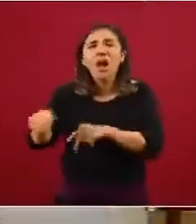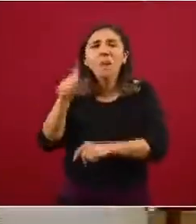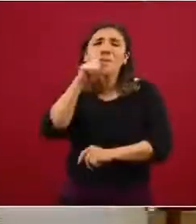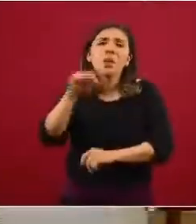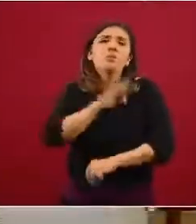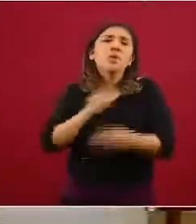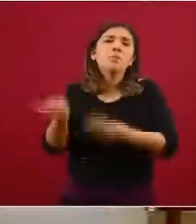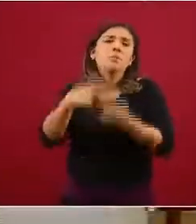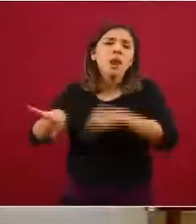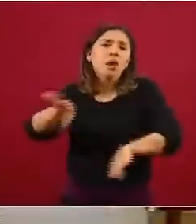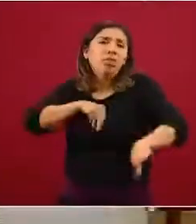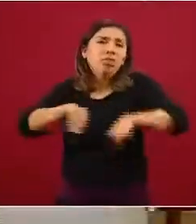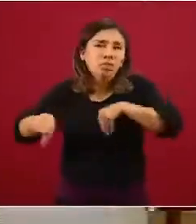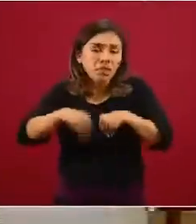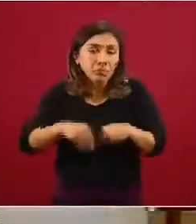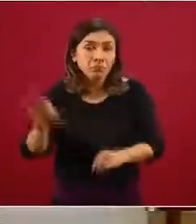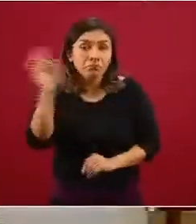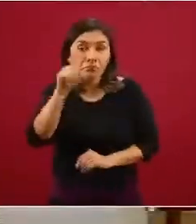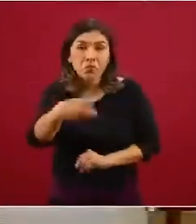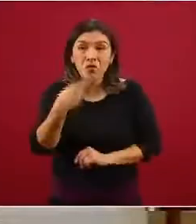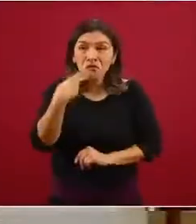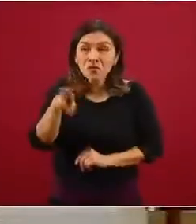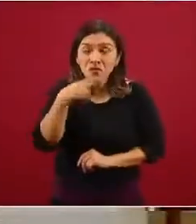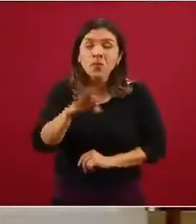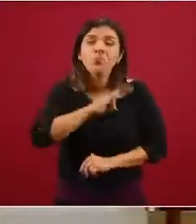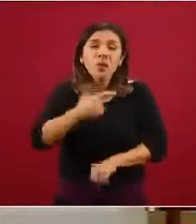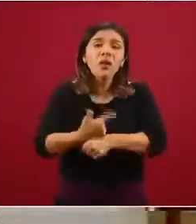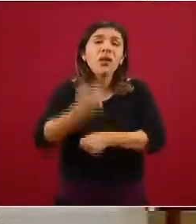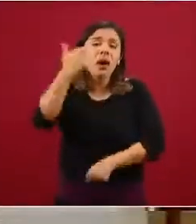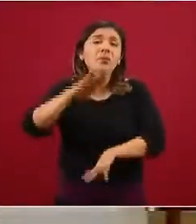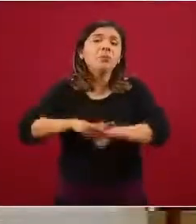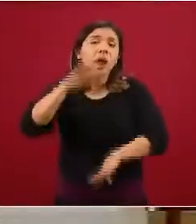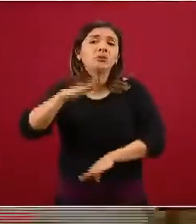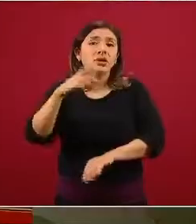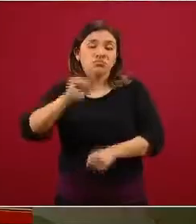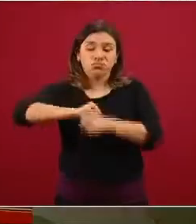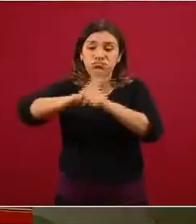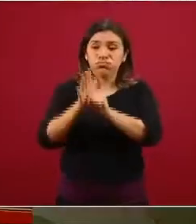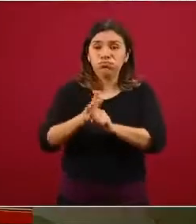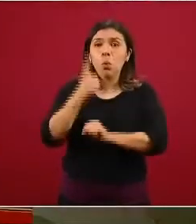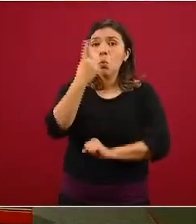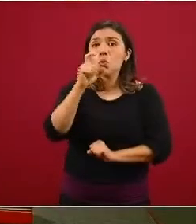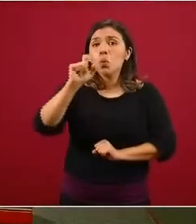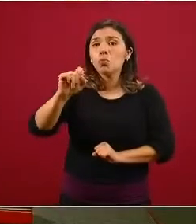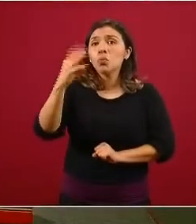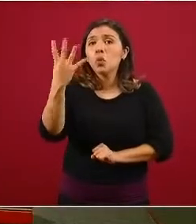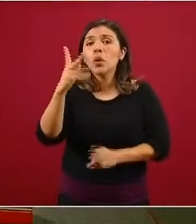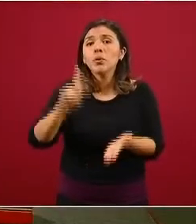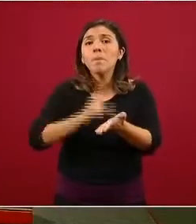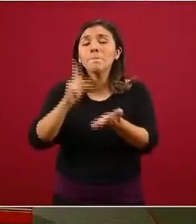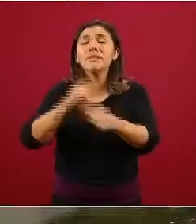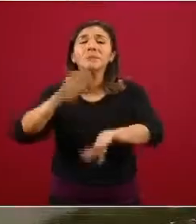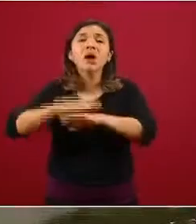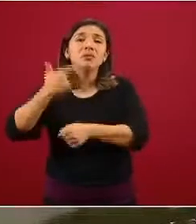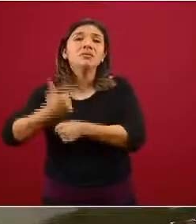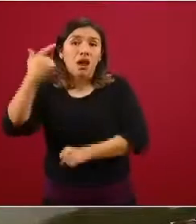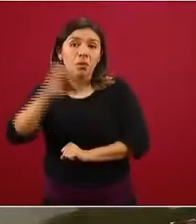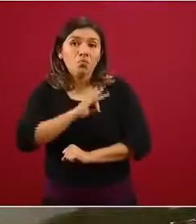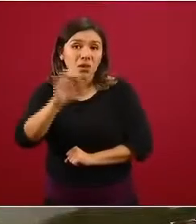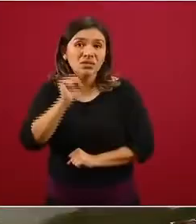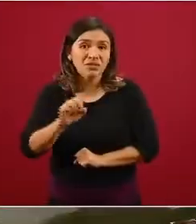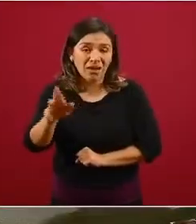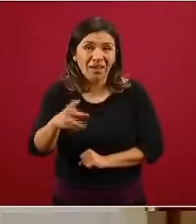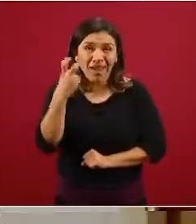incrementa el contagio. Y fumar eleva el riesgo de agravarse por COVID 1.4 veces. Así